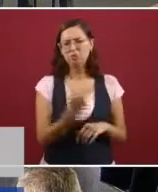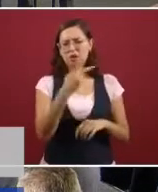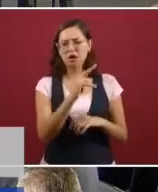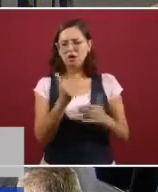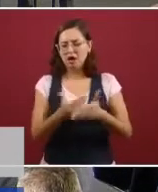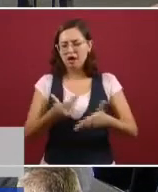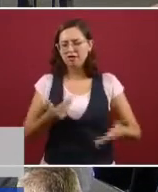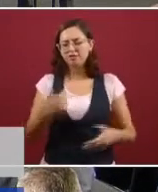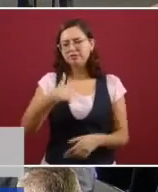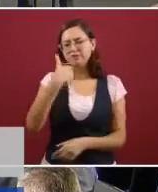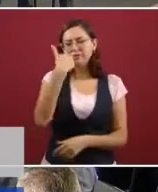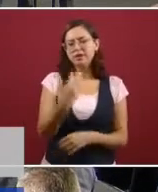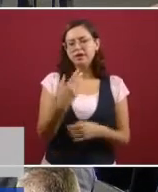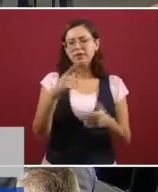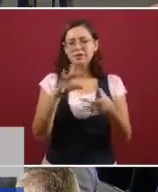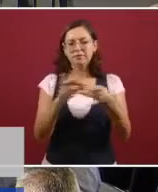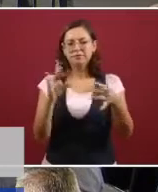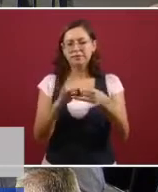social.